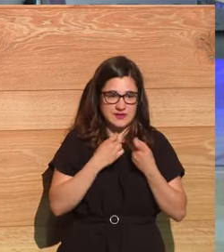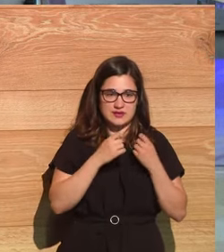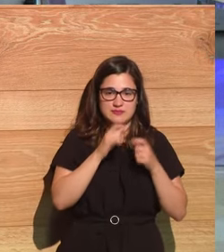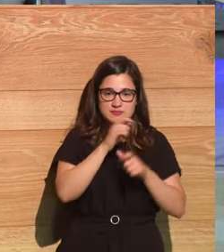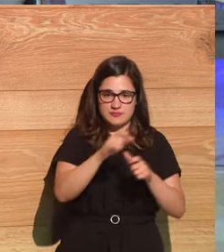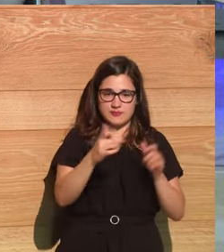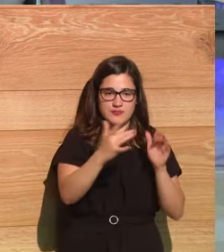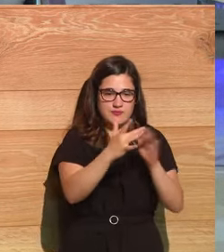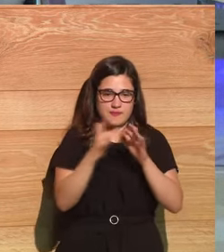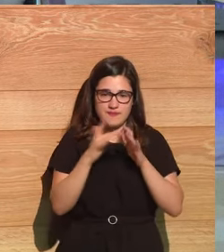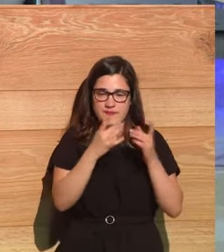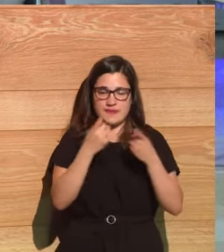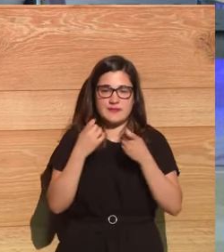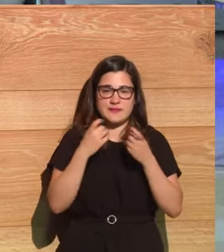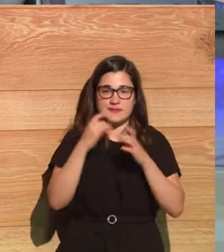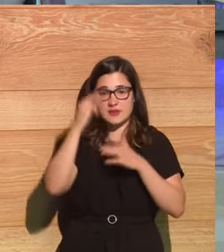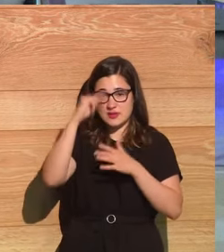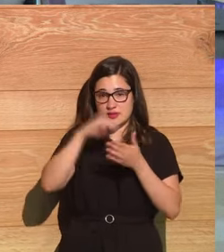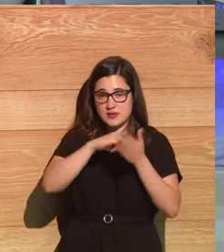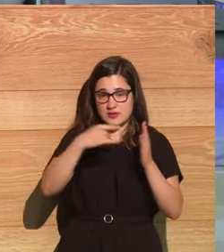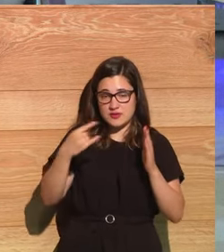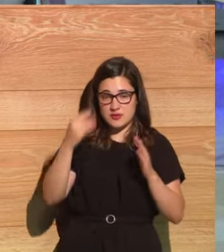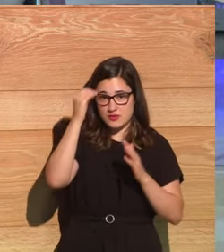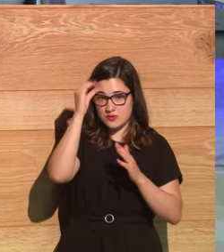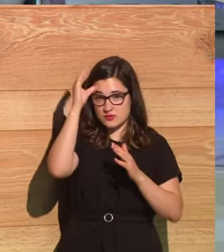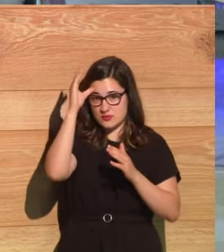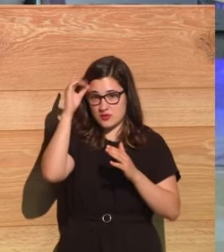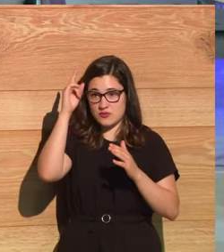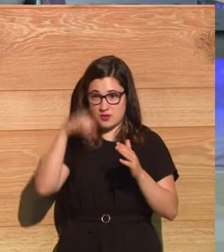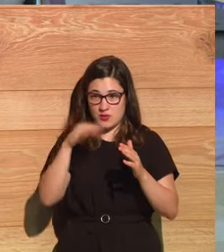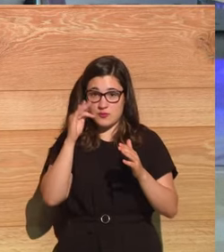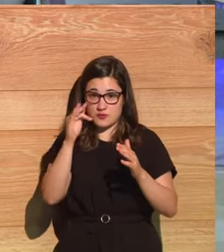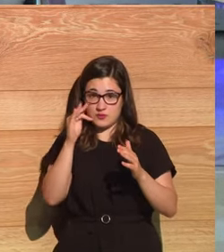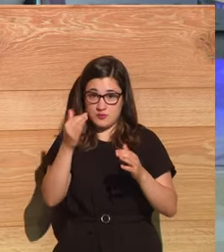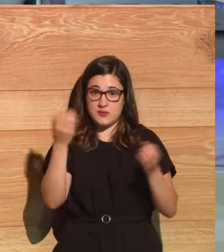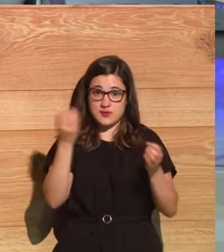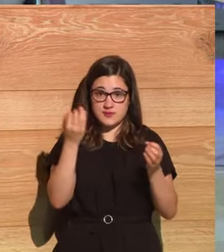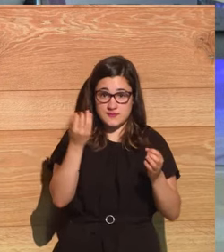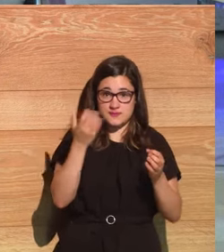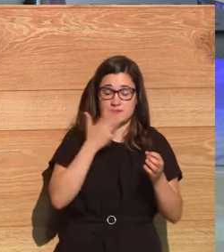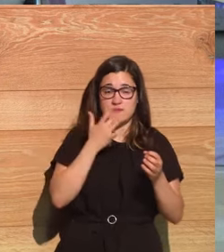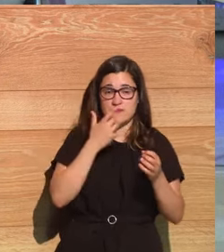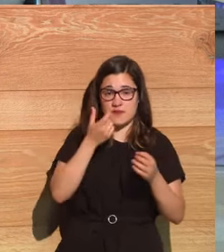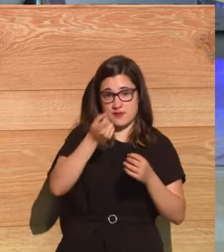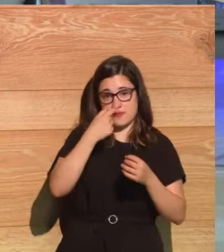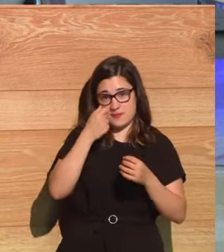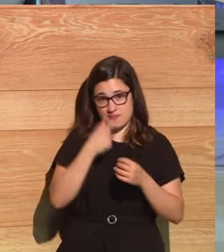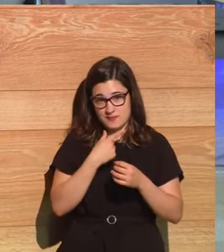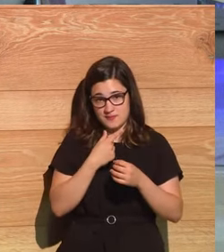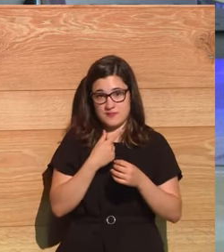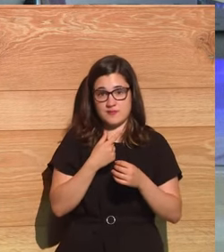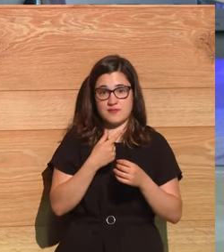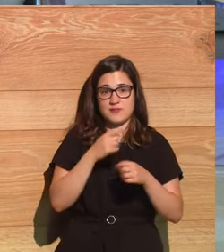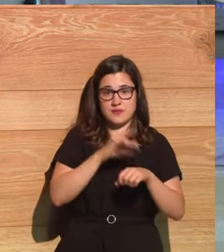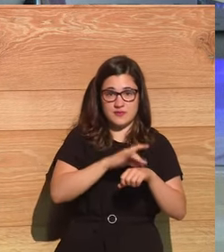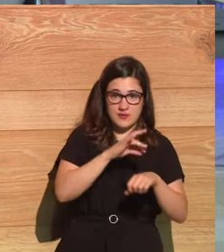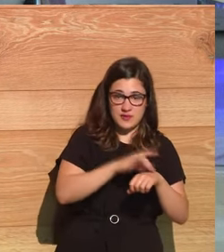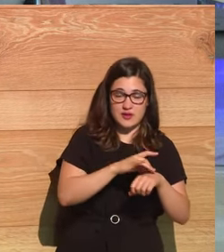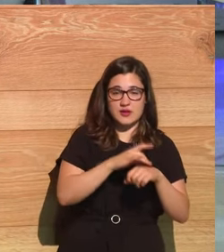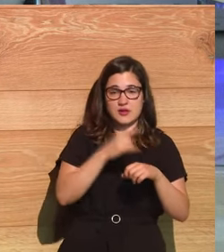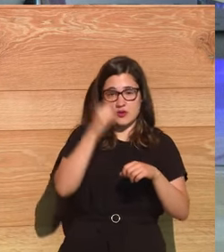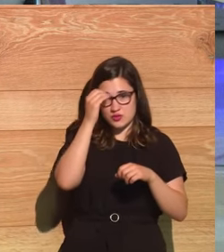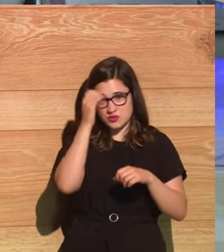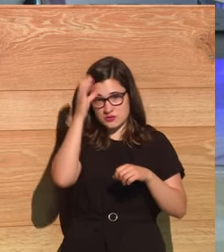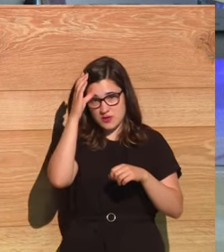demás. Pero esa tecnología y ese conocimiento también tiene esa versión positiva, que es, por ejemplo, el tratamiento médico, la medicina, el conocimiento, la anticipación